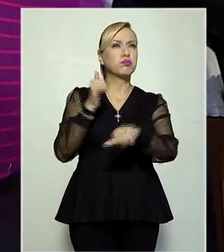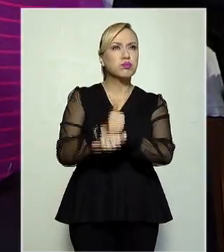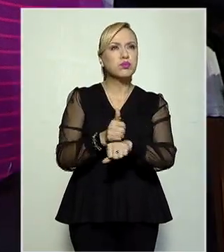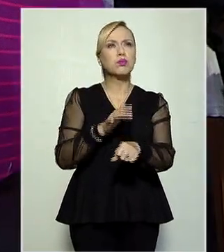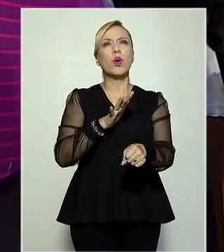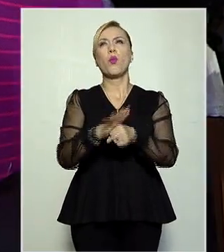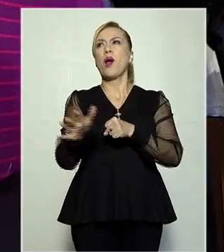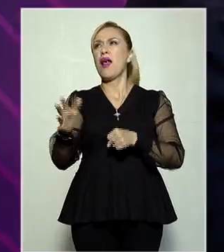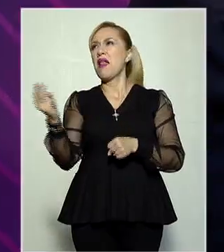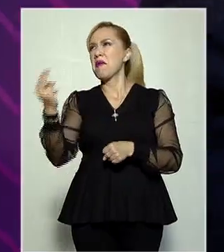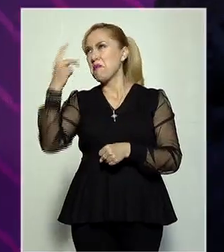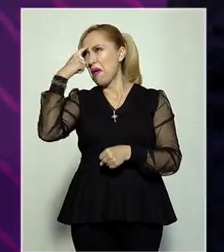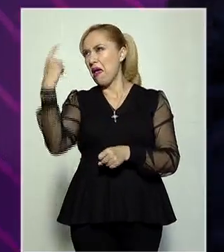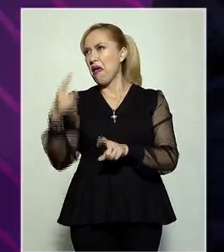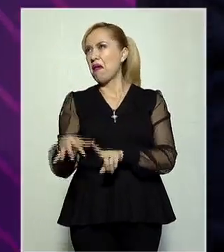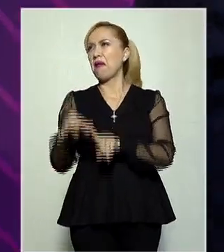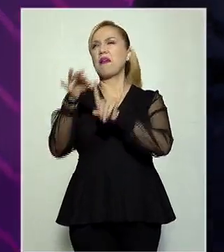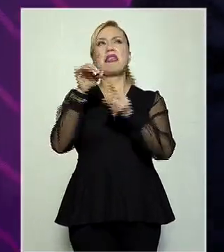estuvo involucrado. Sí.